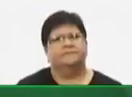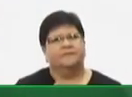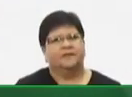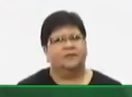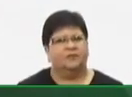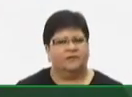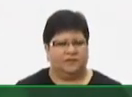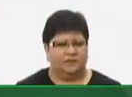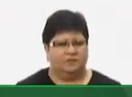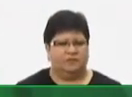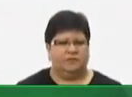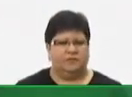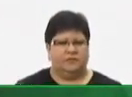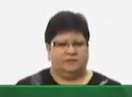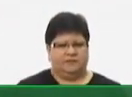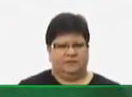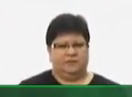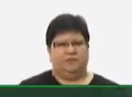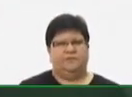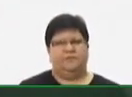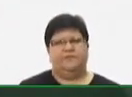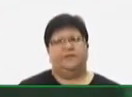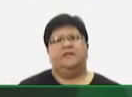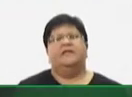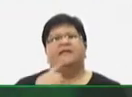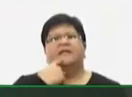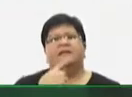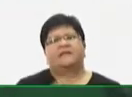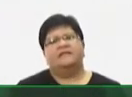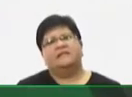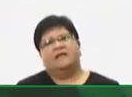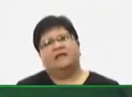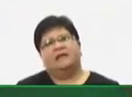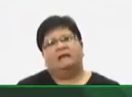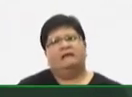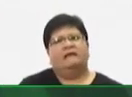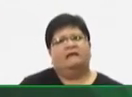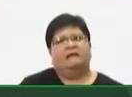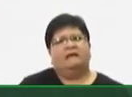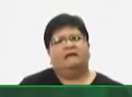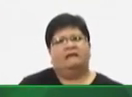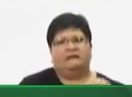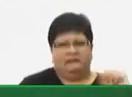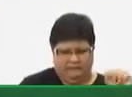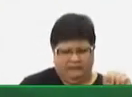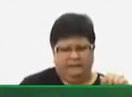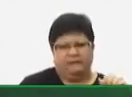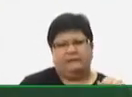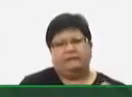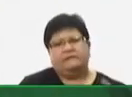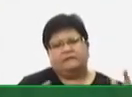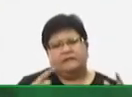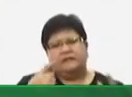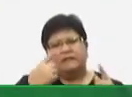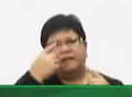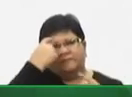falencias. Este cambio de planes surgió tras la negativa de Cabildo Abierto a votarlos, como anunció Eduardo Lust el miércoles pasado al